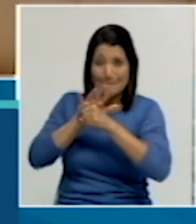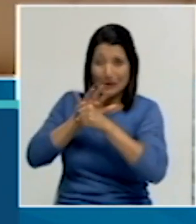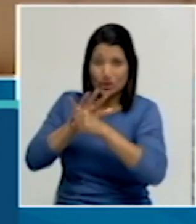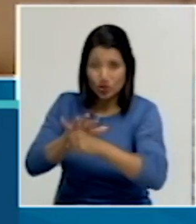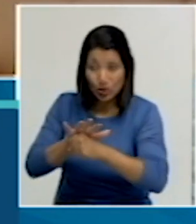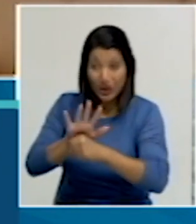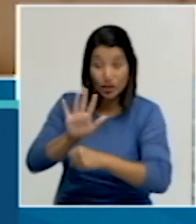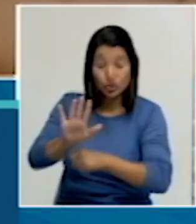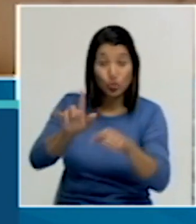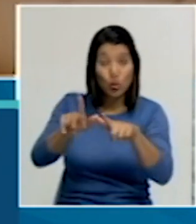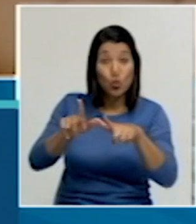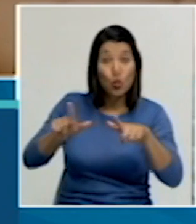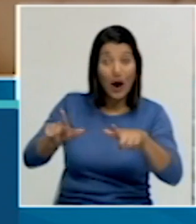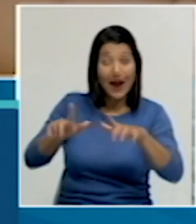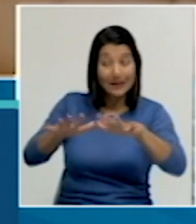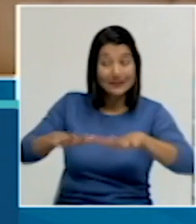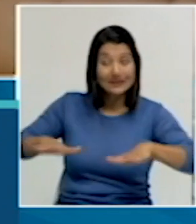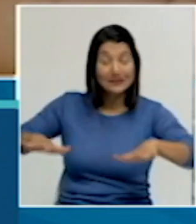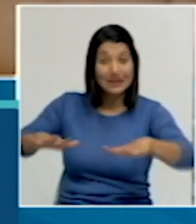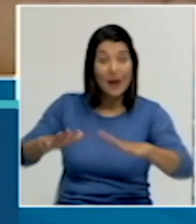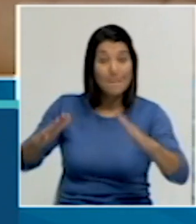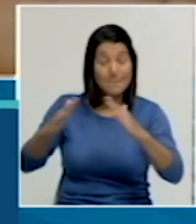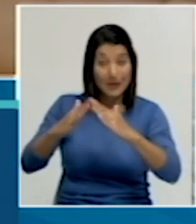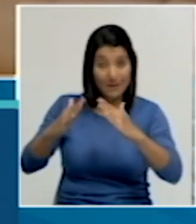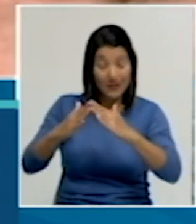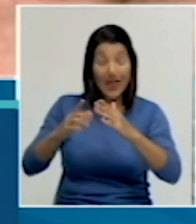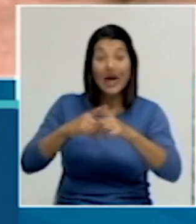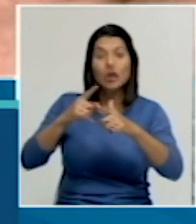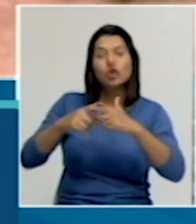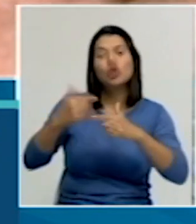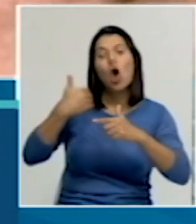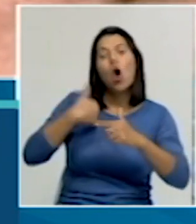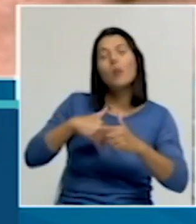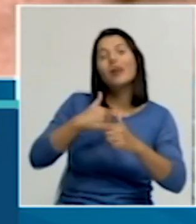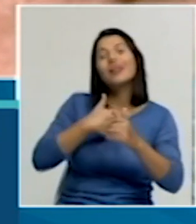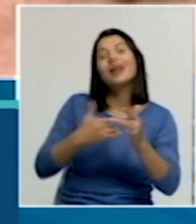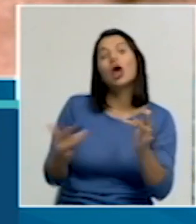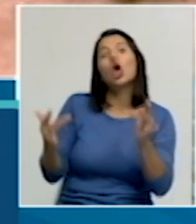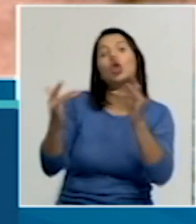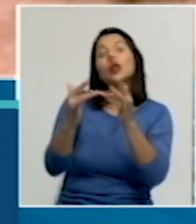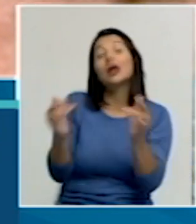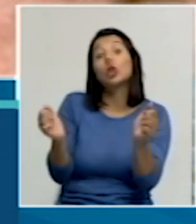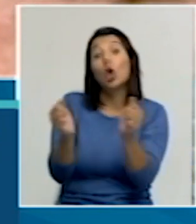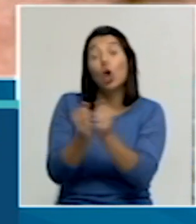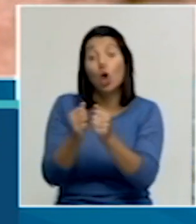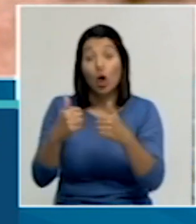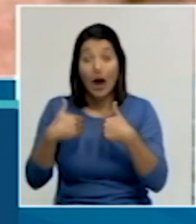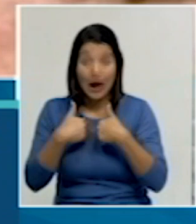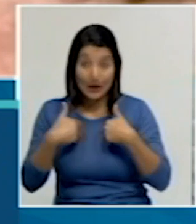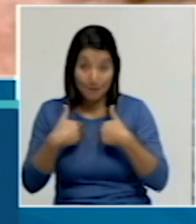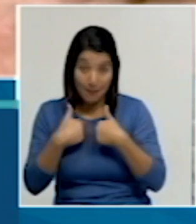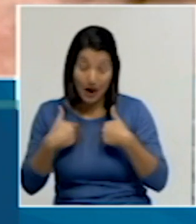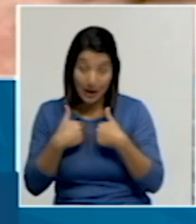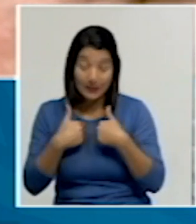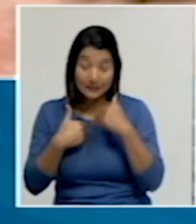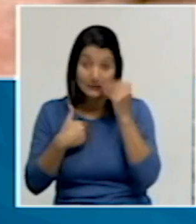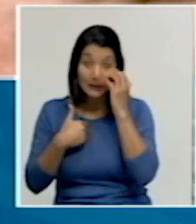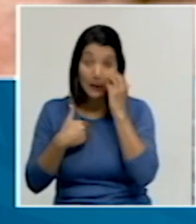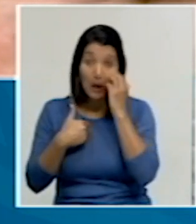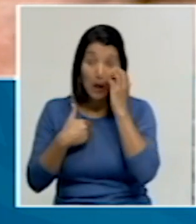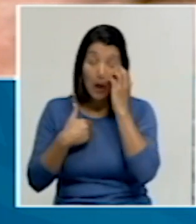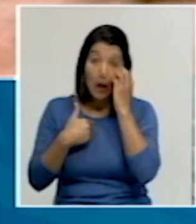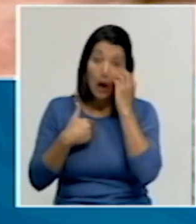ecosistemas y entonces entra en contacto directo con ellos o entra en contacto con otros animales que